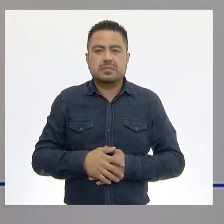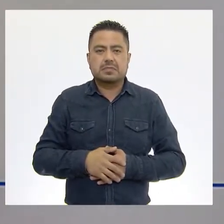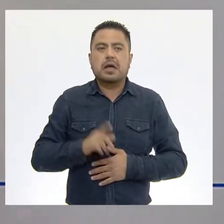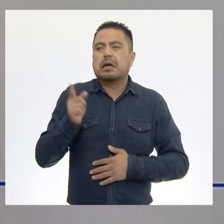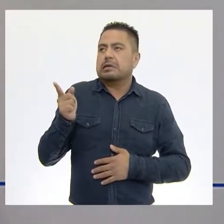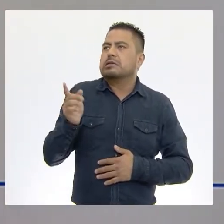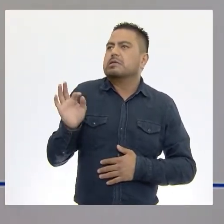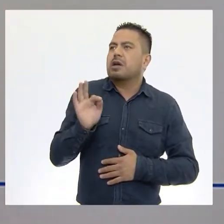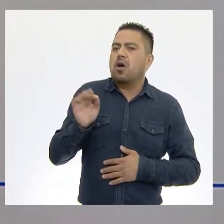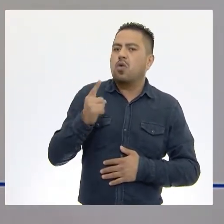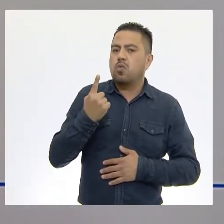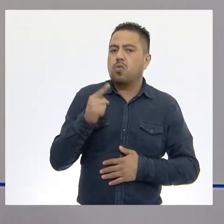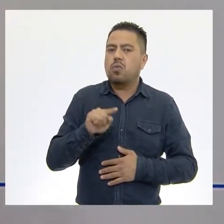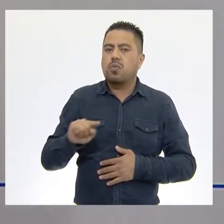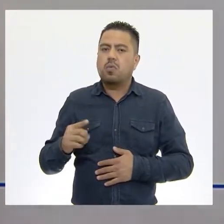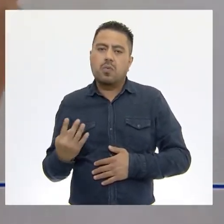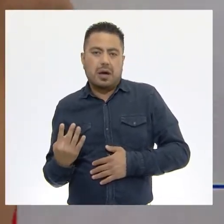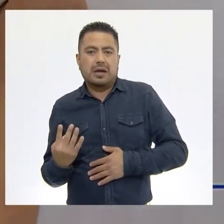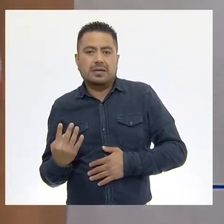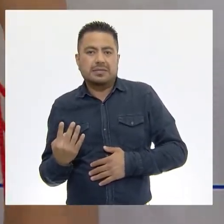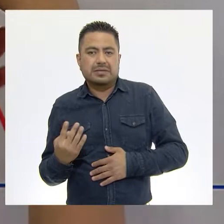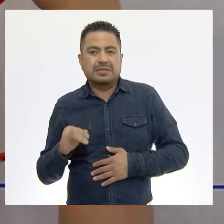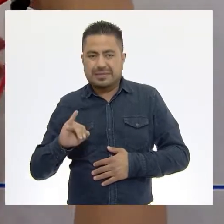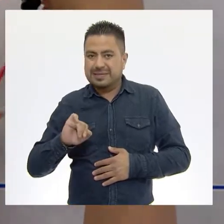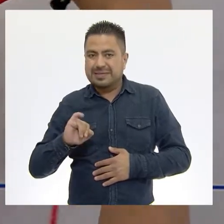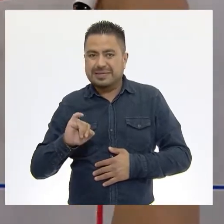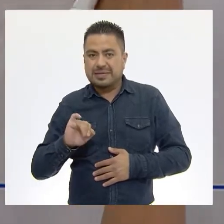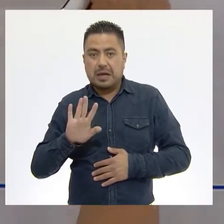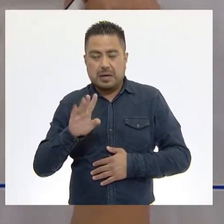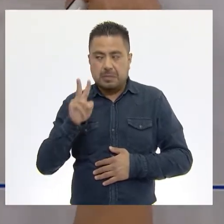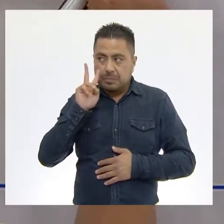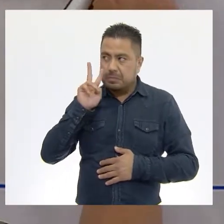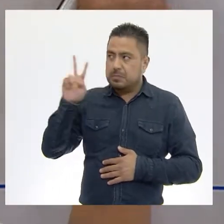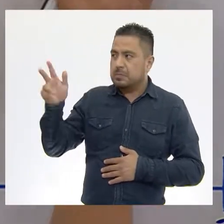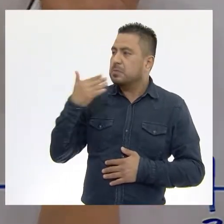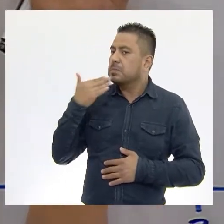estaría siendo un cuarto. Un cuarto. Ujú. Ajá. Fíjense bien.